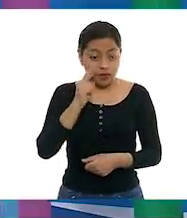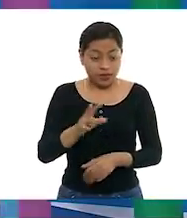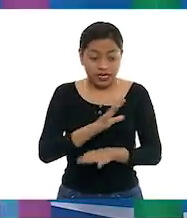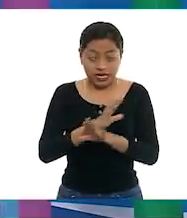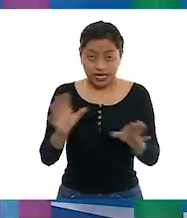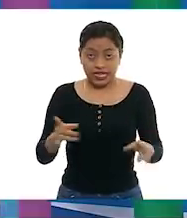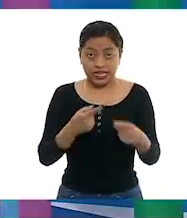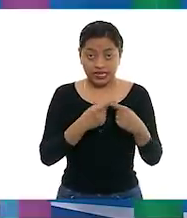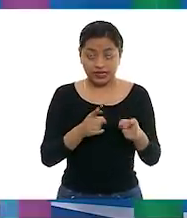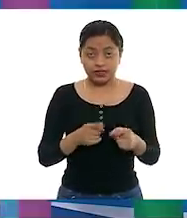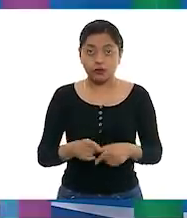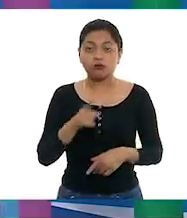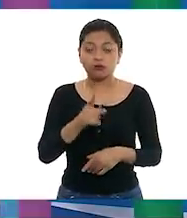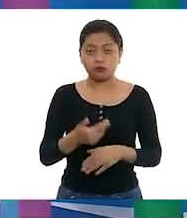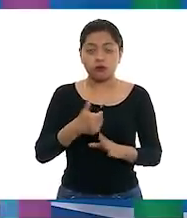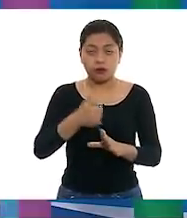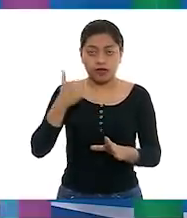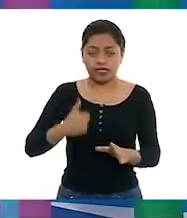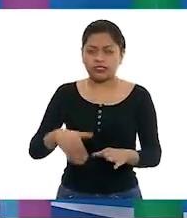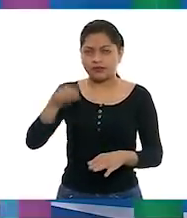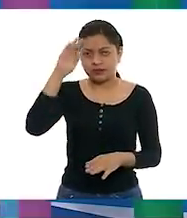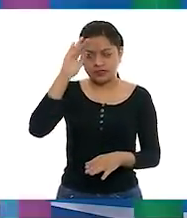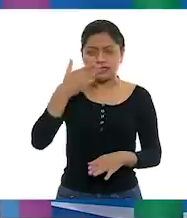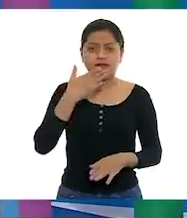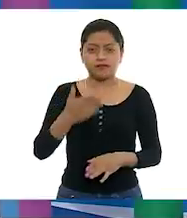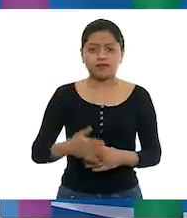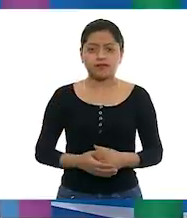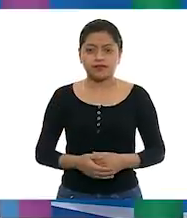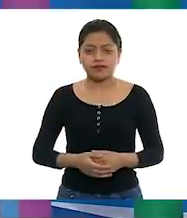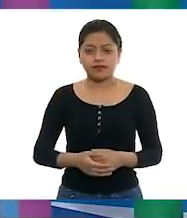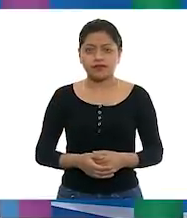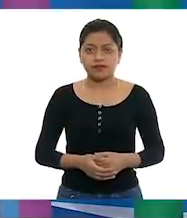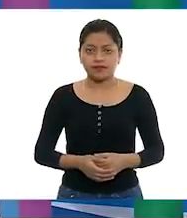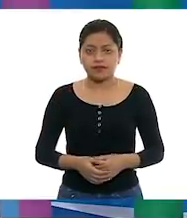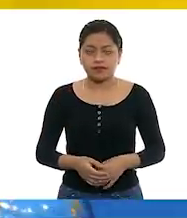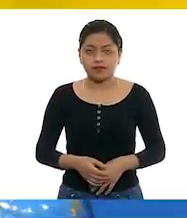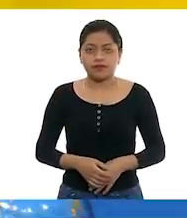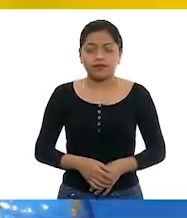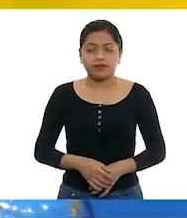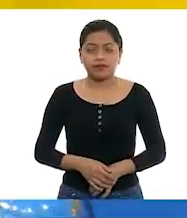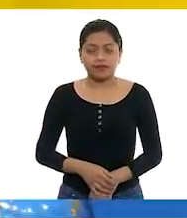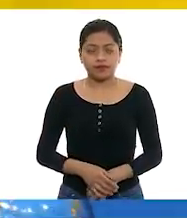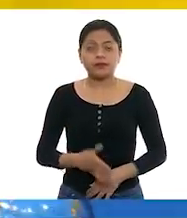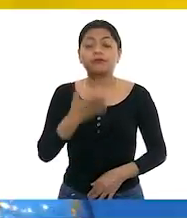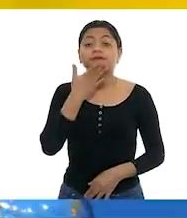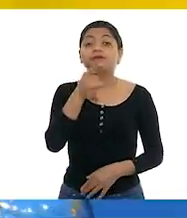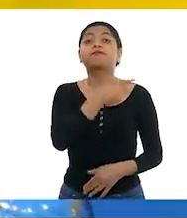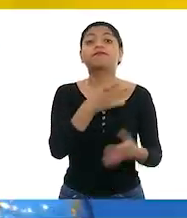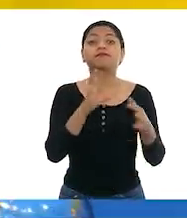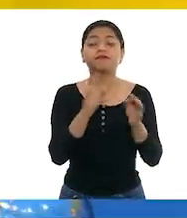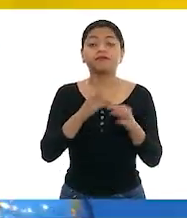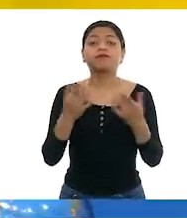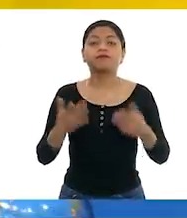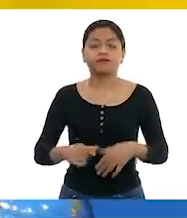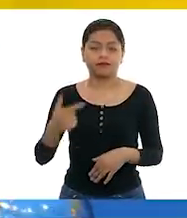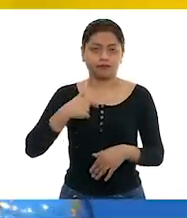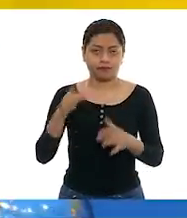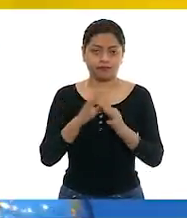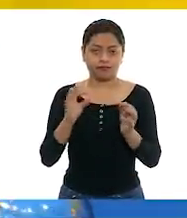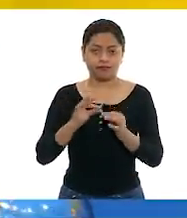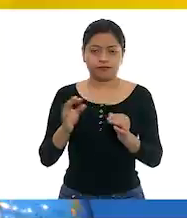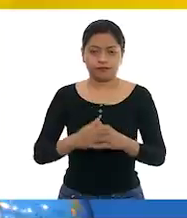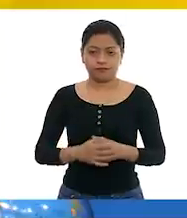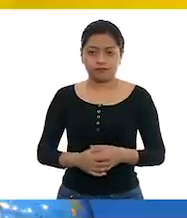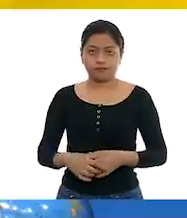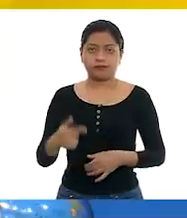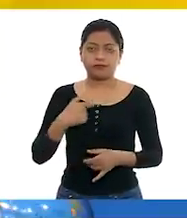resultado fue distinto, hiciste una buena predicción. Juan Carlos, ¿tú qué nos puedes decir? Pues yo voy a dar mi explicación